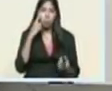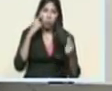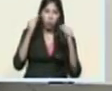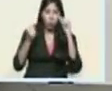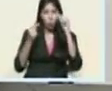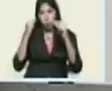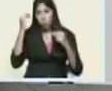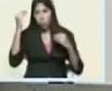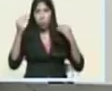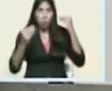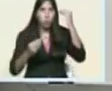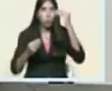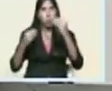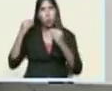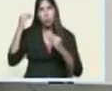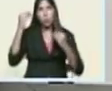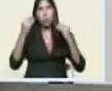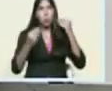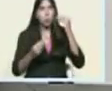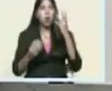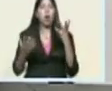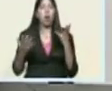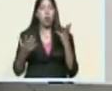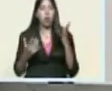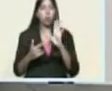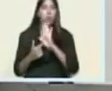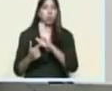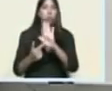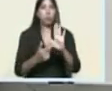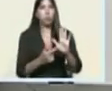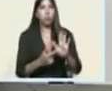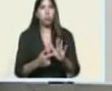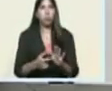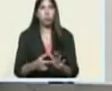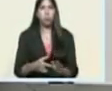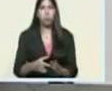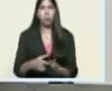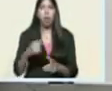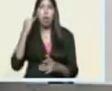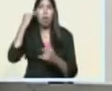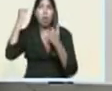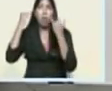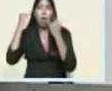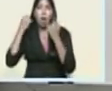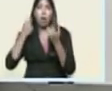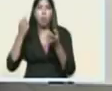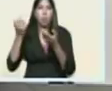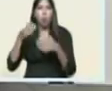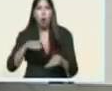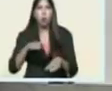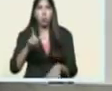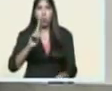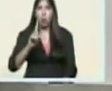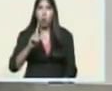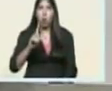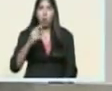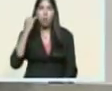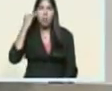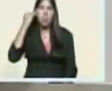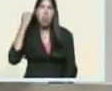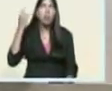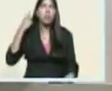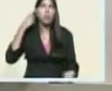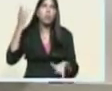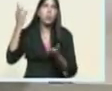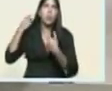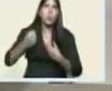revitalizarnos en su doctrina, en su legado, en su pensamiento, que está vivo. Está vivo, Chávez está vivo en su